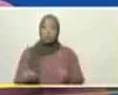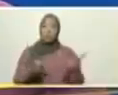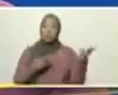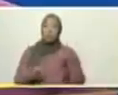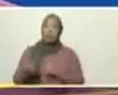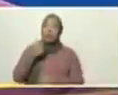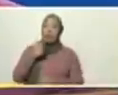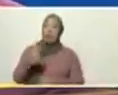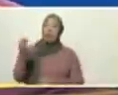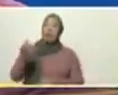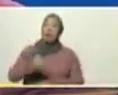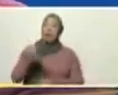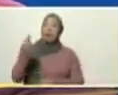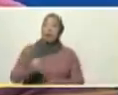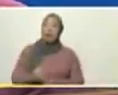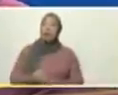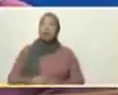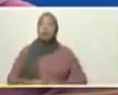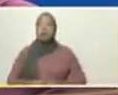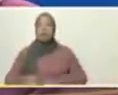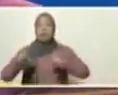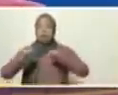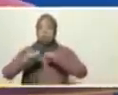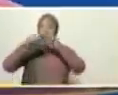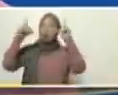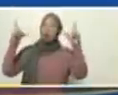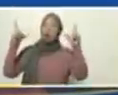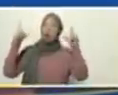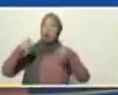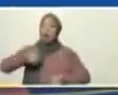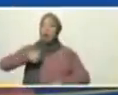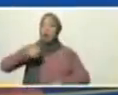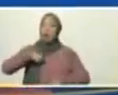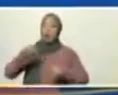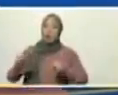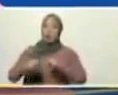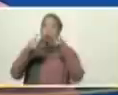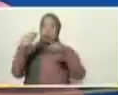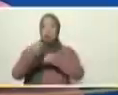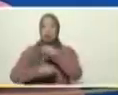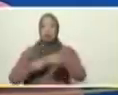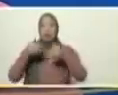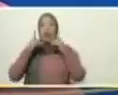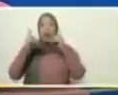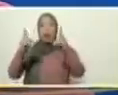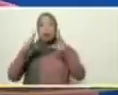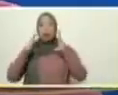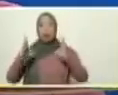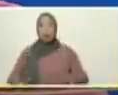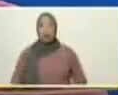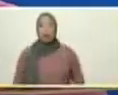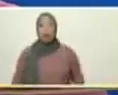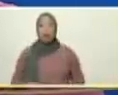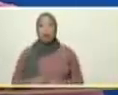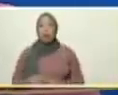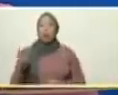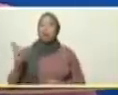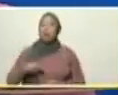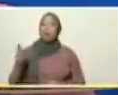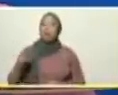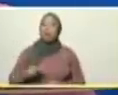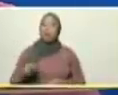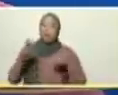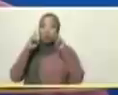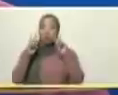verdad, muy bien impresionado. Porque en mi país, cuando se violan los derechos humanos, nunca hemos